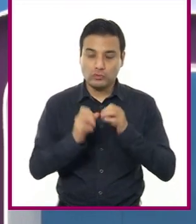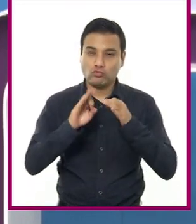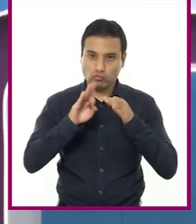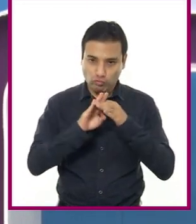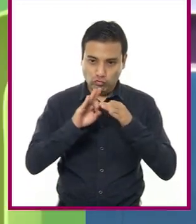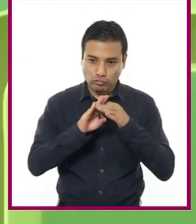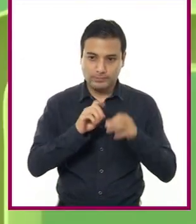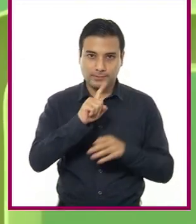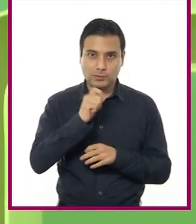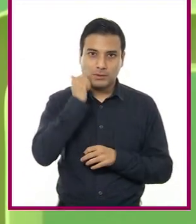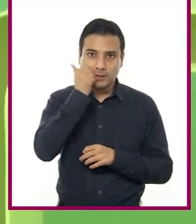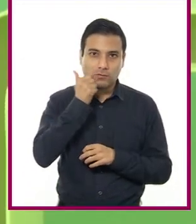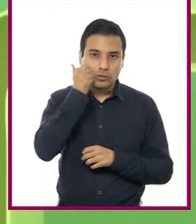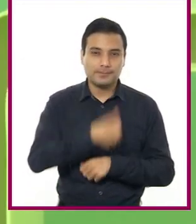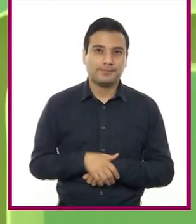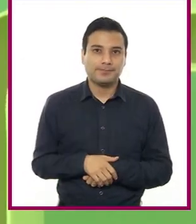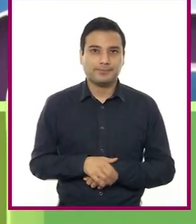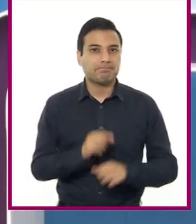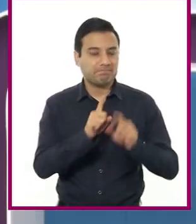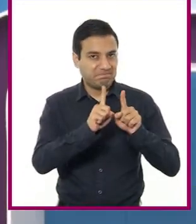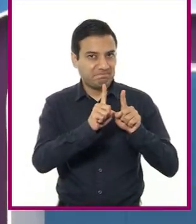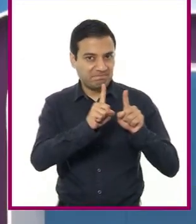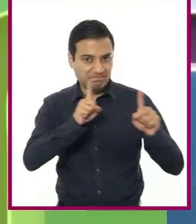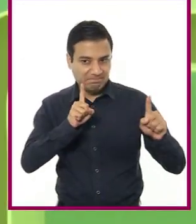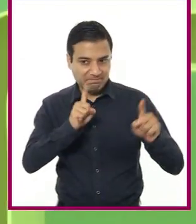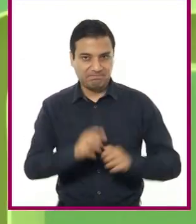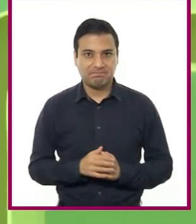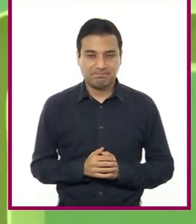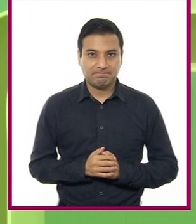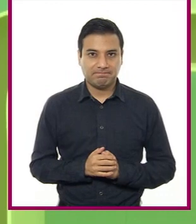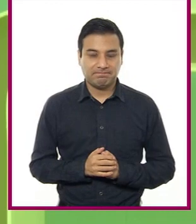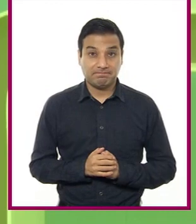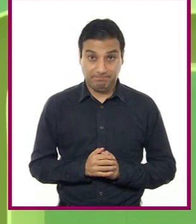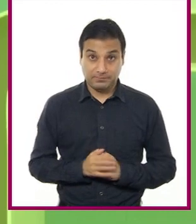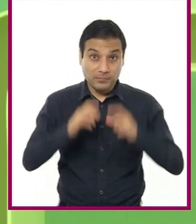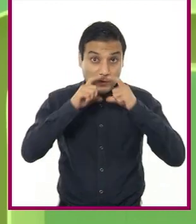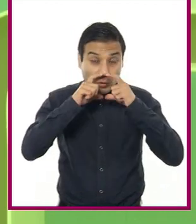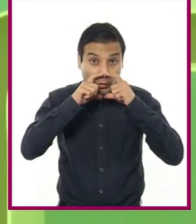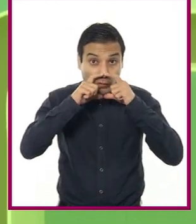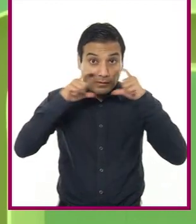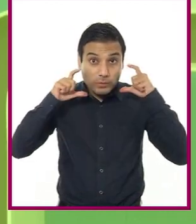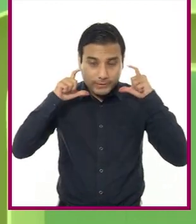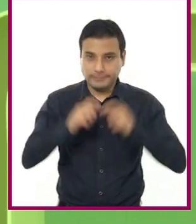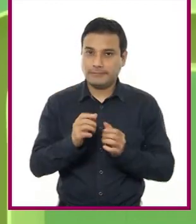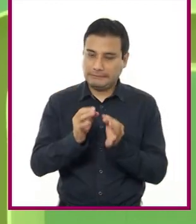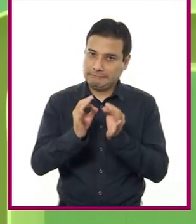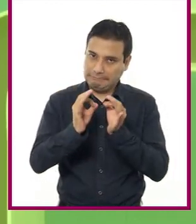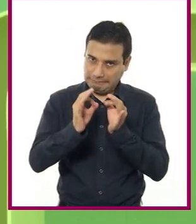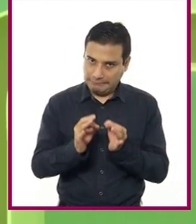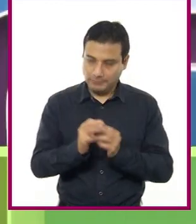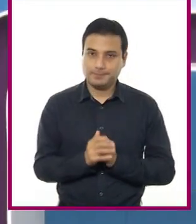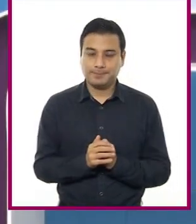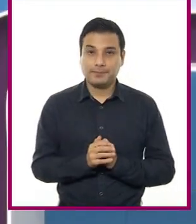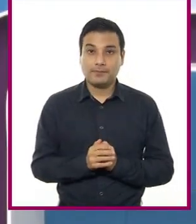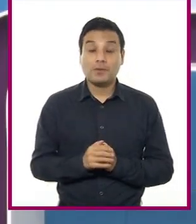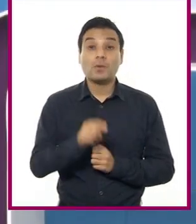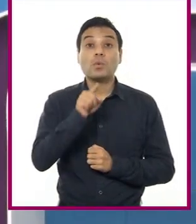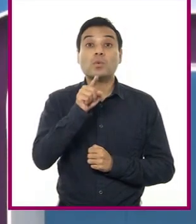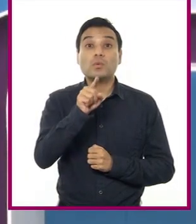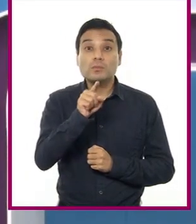agua y jabón. Conserven la sana distancia. Usen de manera correcta el cubrebocas. Y en caso de ser